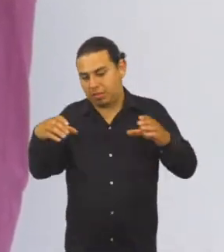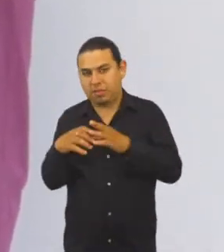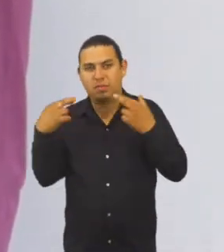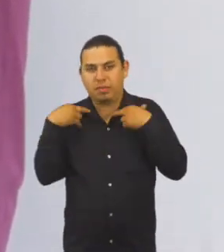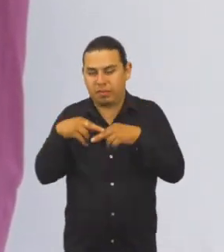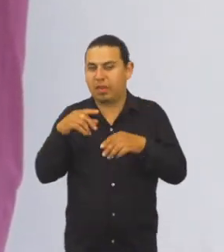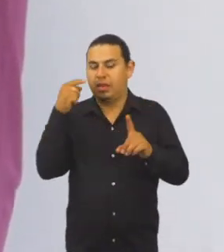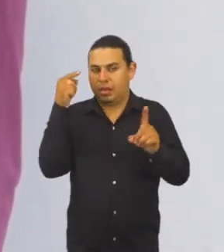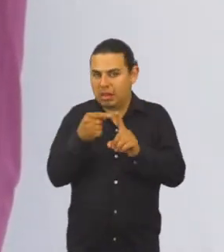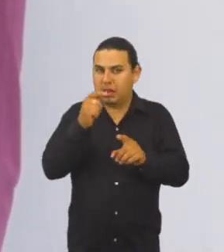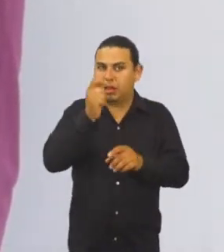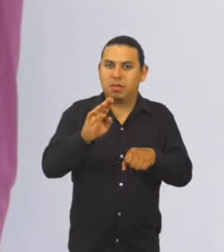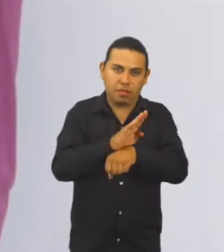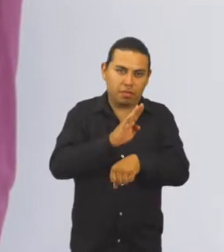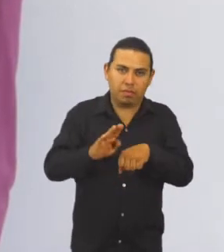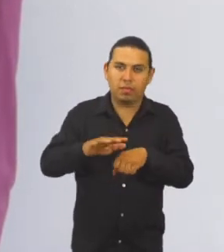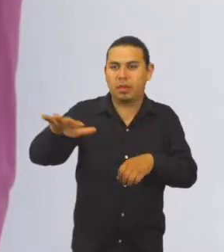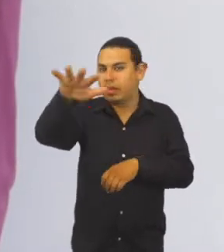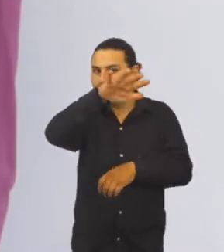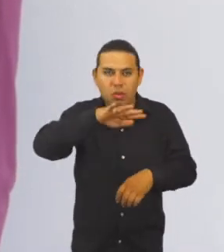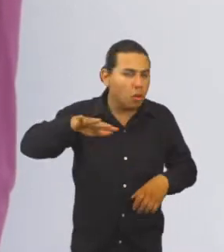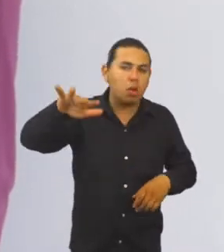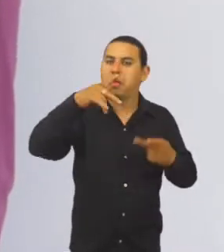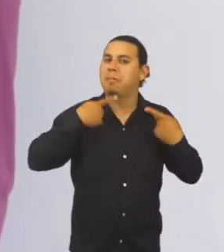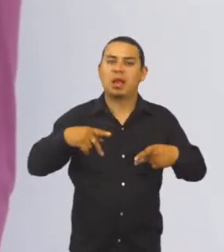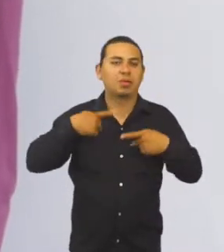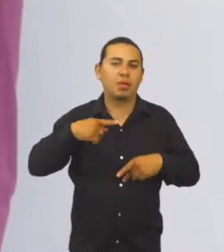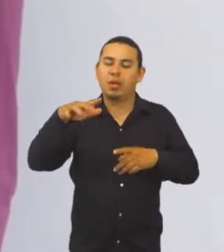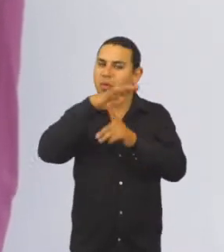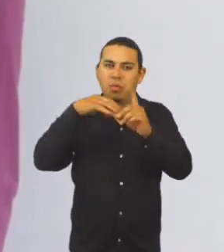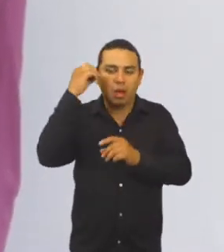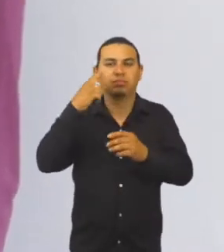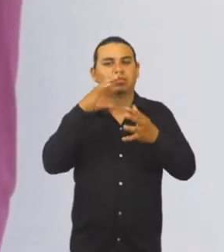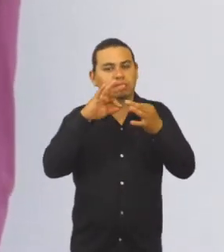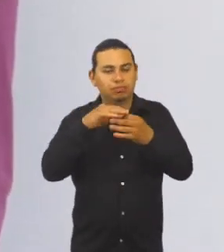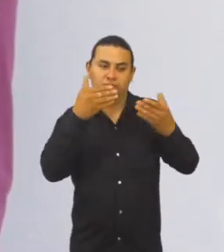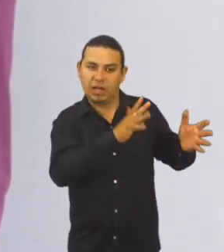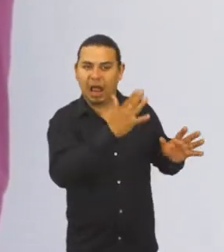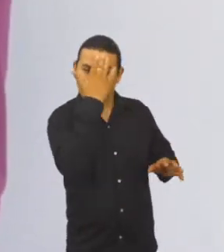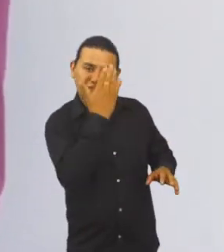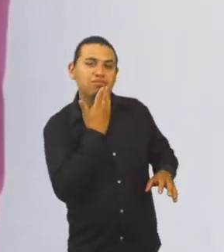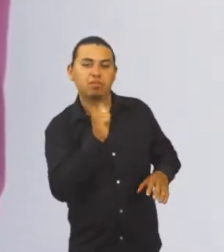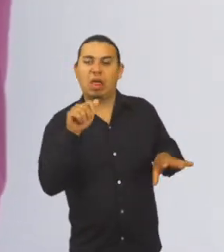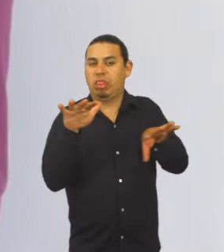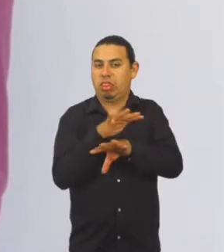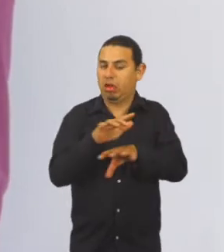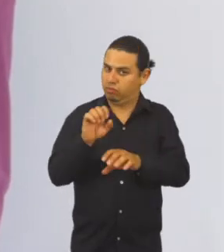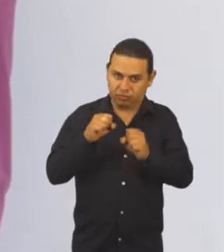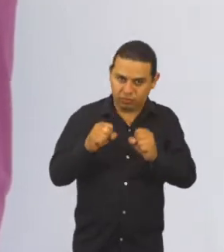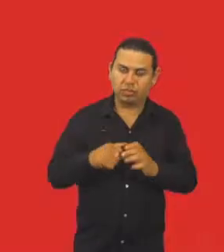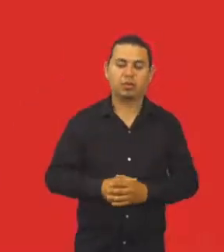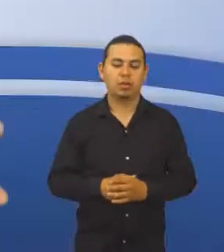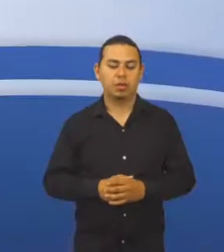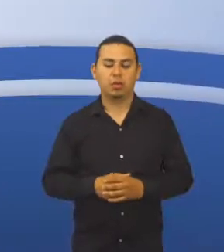y, por supuesto, nuestro objetivo fundamental, en beneficio de la comunidad local, la regional y en su